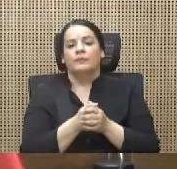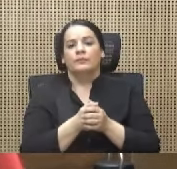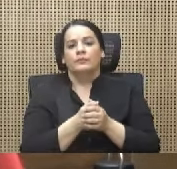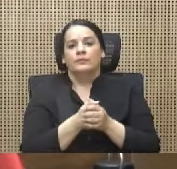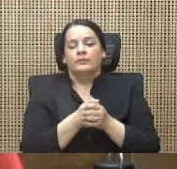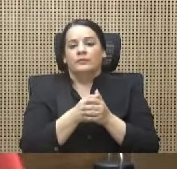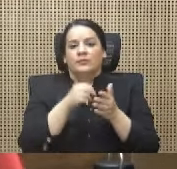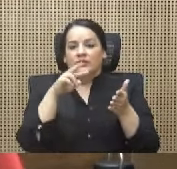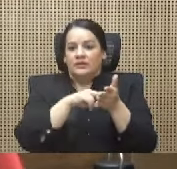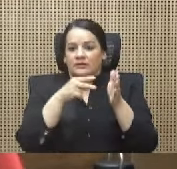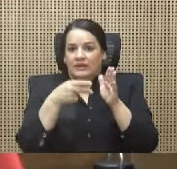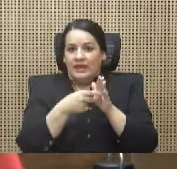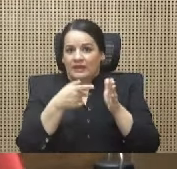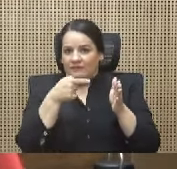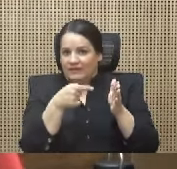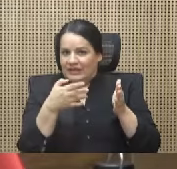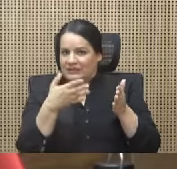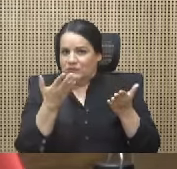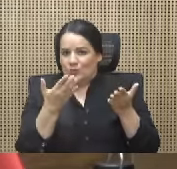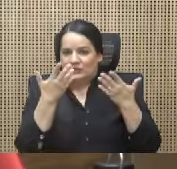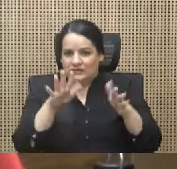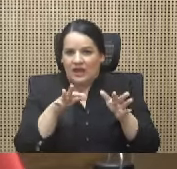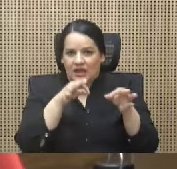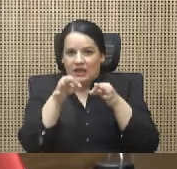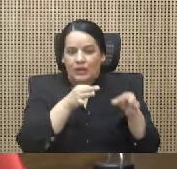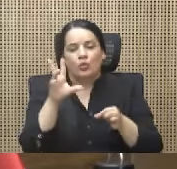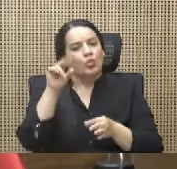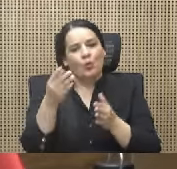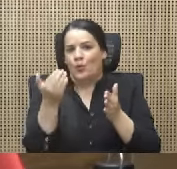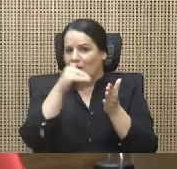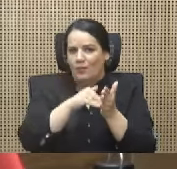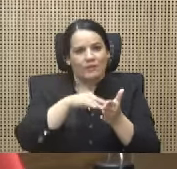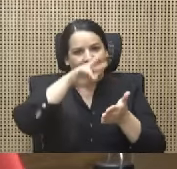la definición, no se las voy a volver a leer,